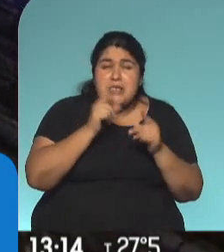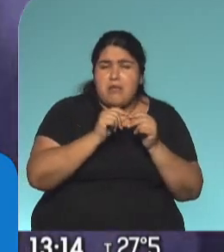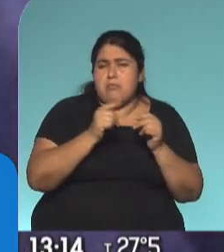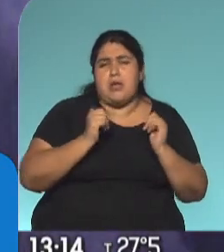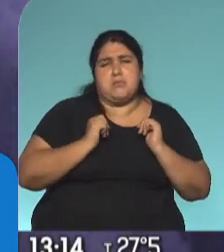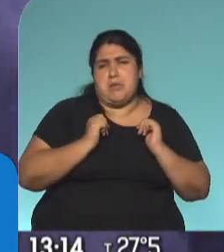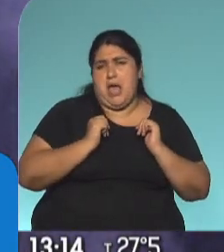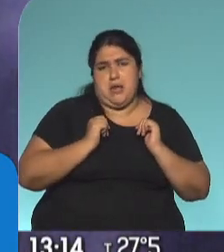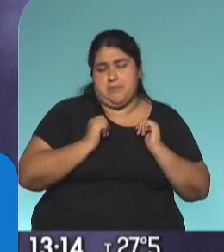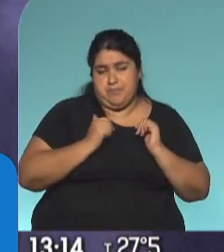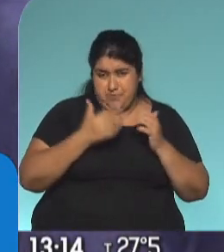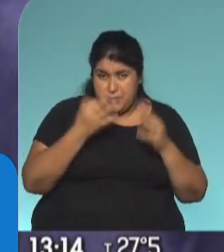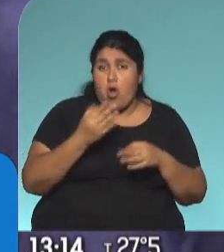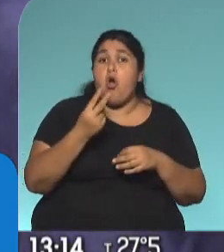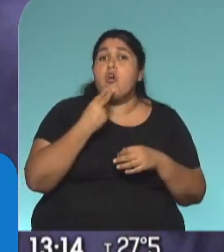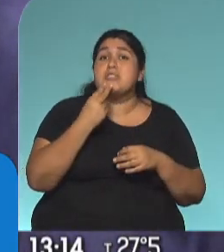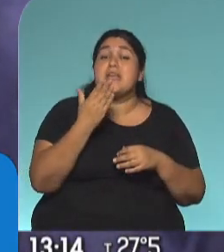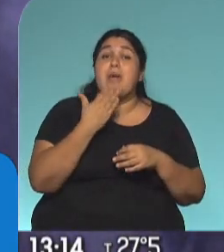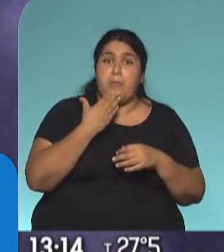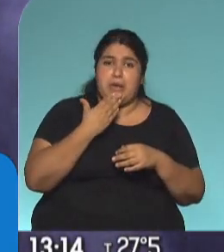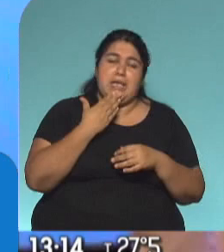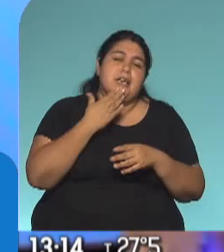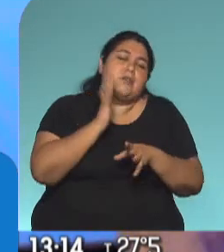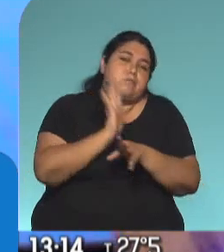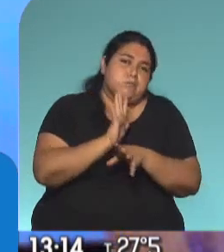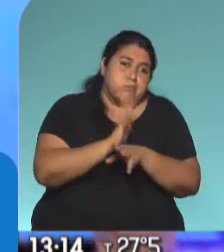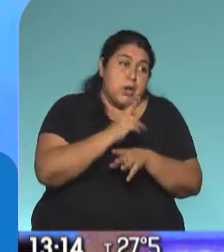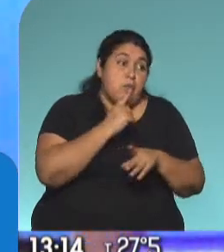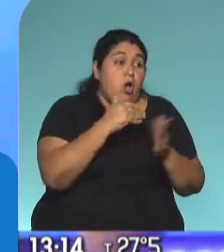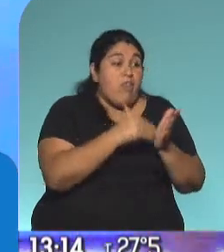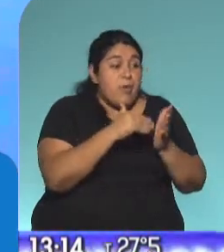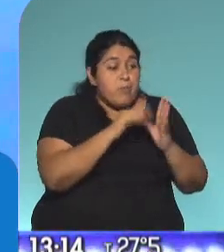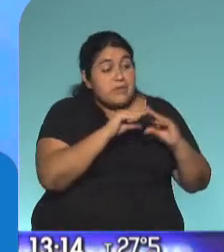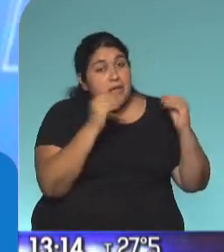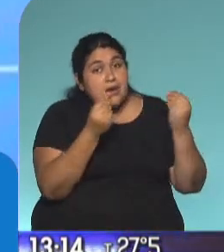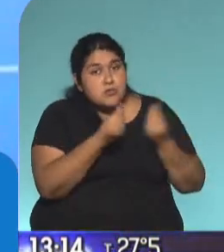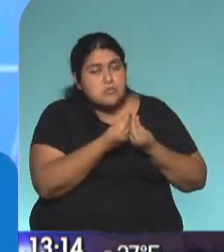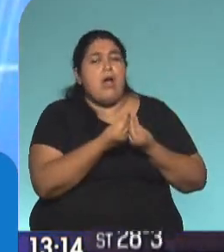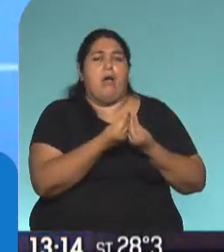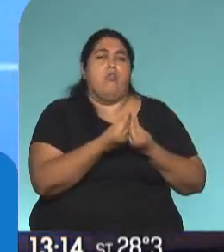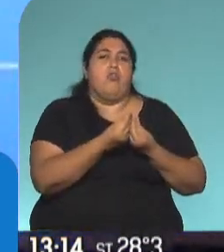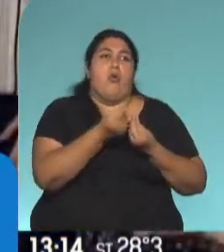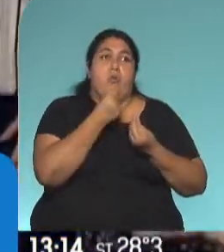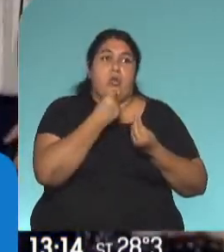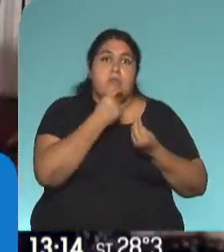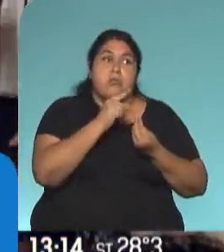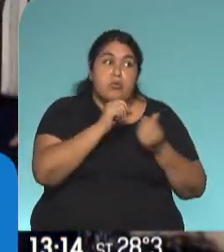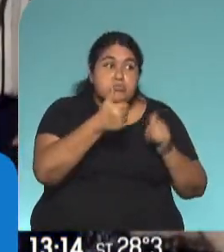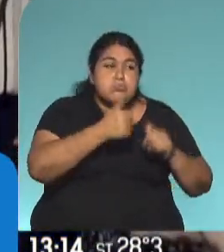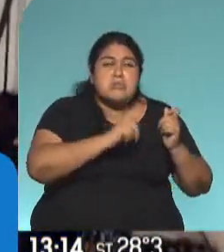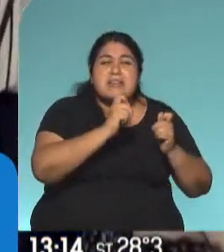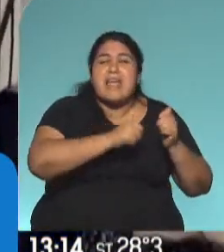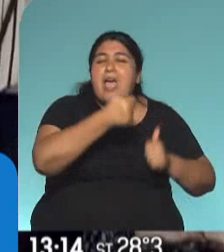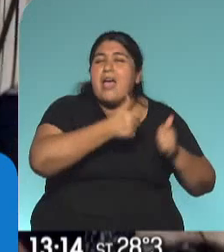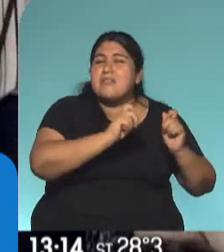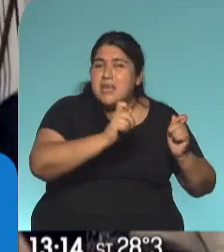Lo que sí está claro, el 11 de abril sería la segunda vuelta. Todavía no sabemos entre quiénes, o Arauz contra quién, pero...